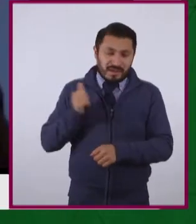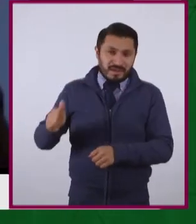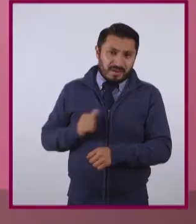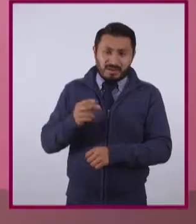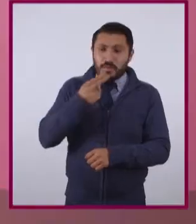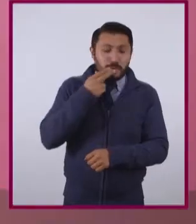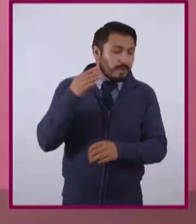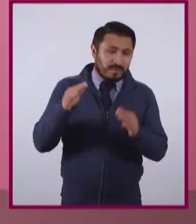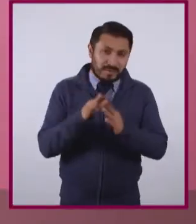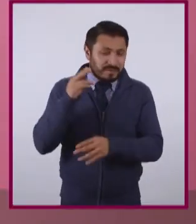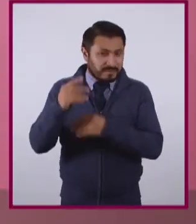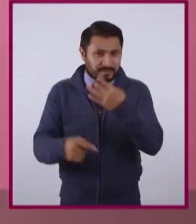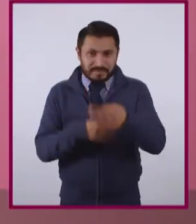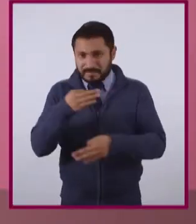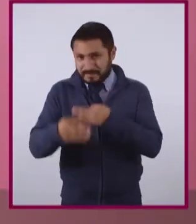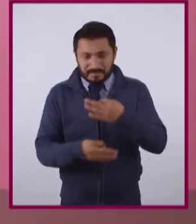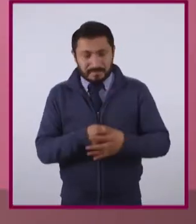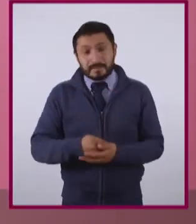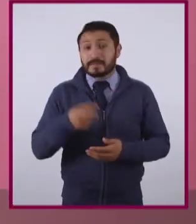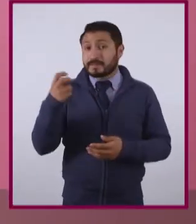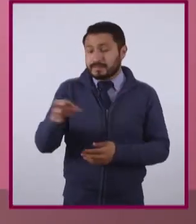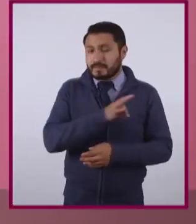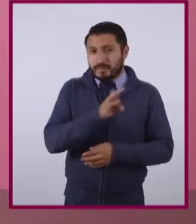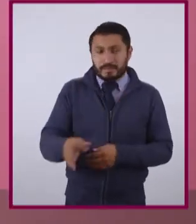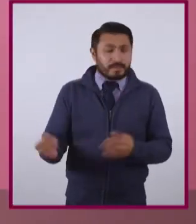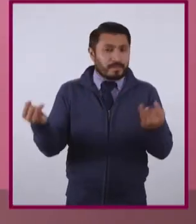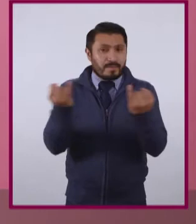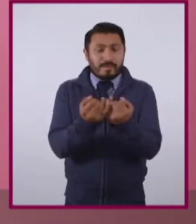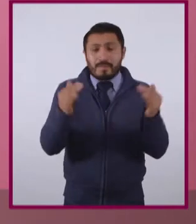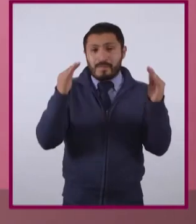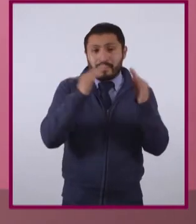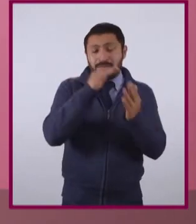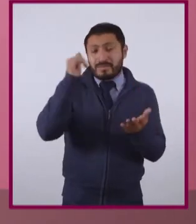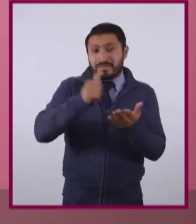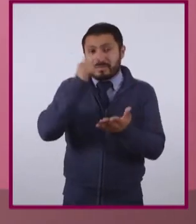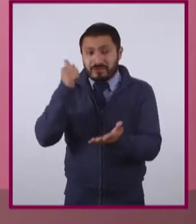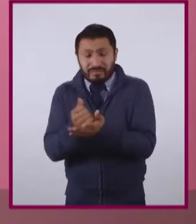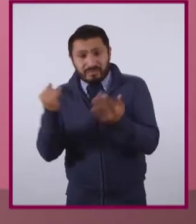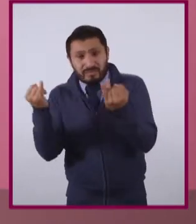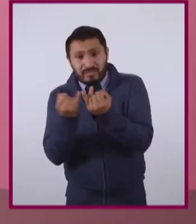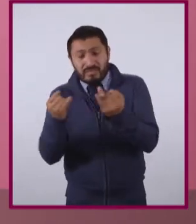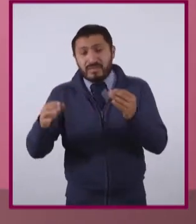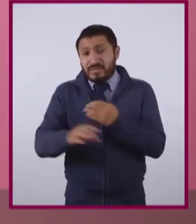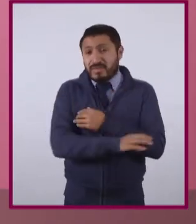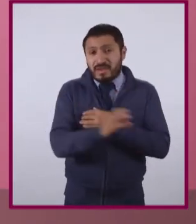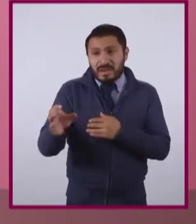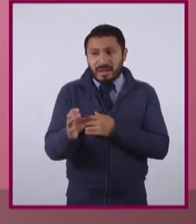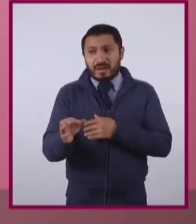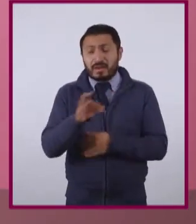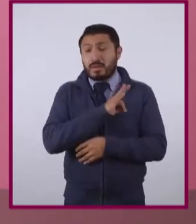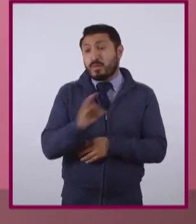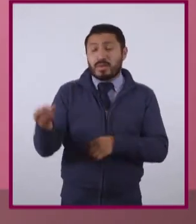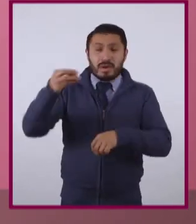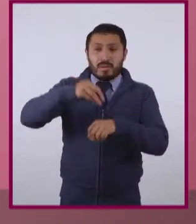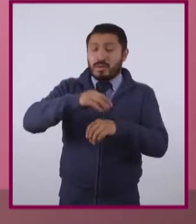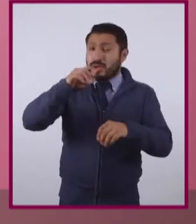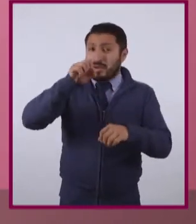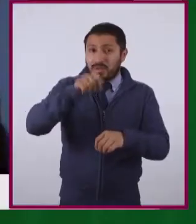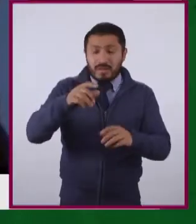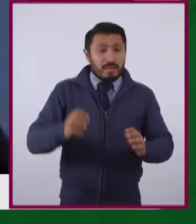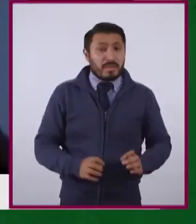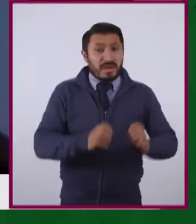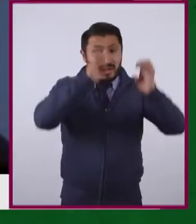usos del hogar. ¿Este sistema se puede implementar de igual manera en una casa de ciudad que en una casa de campo? ¿Se puede instalar también en